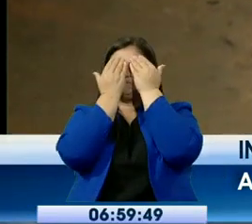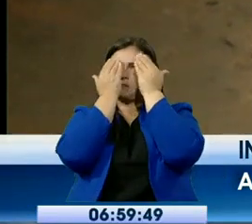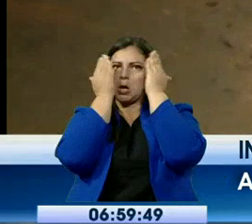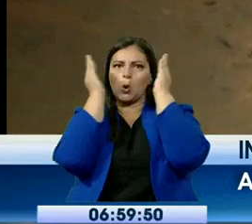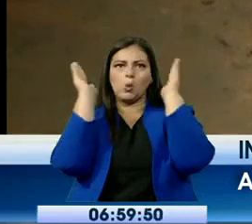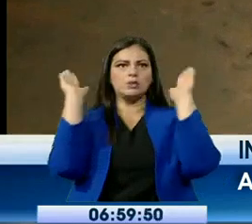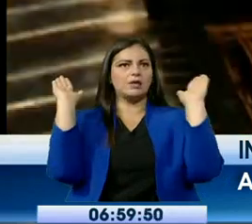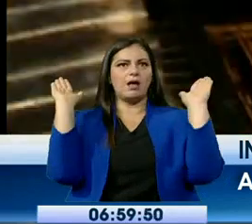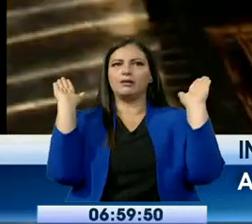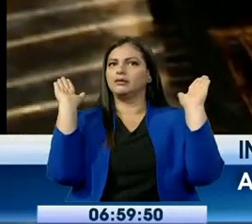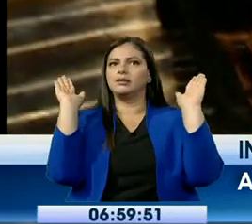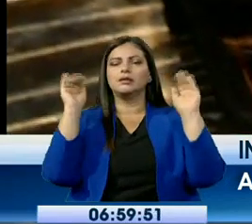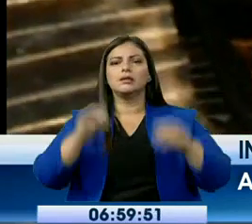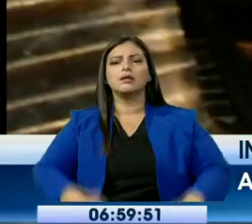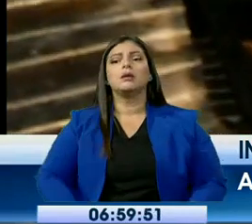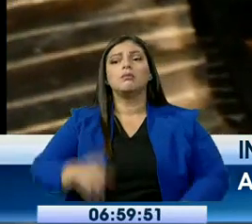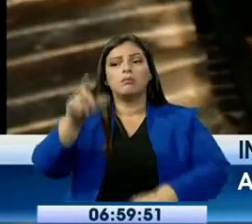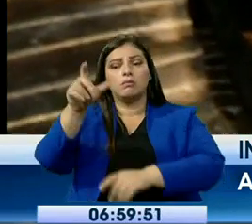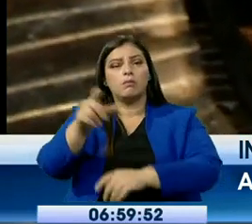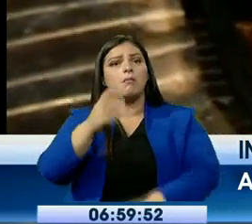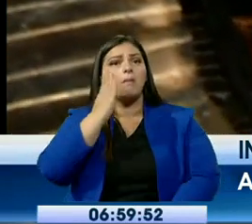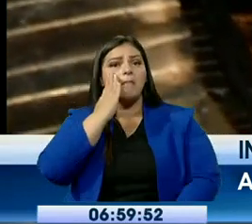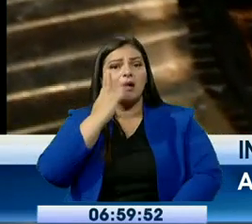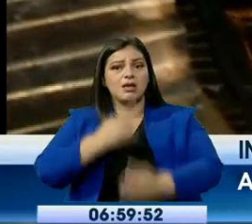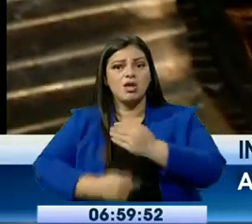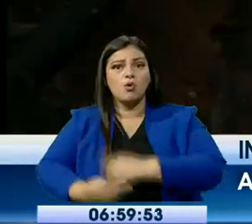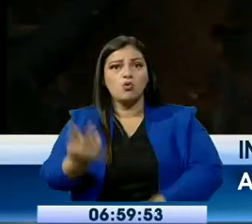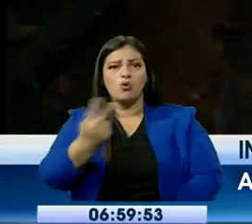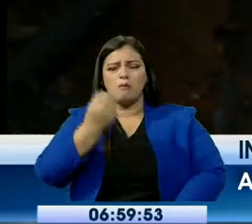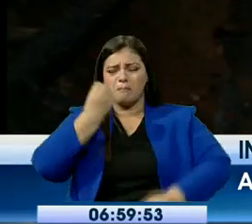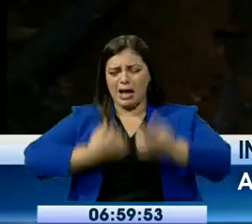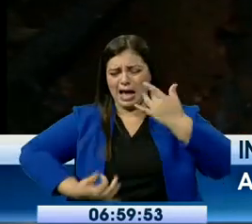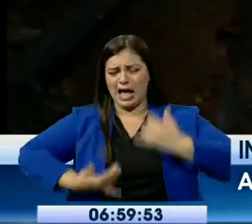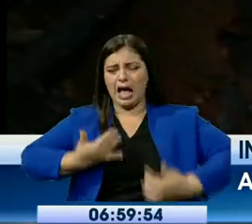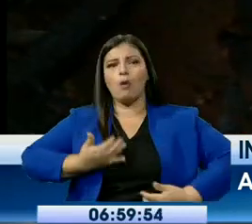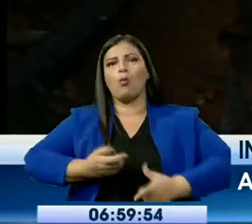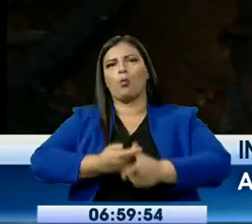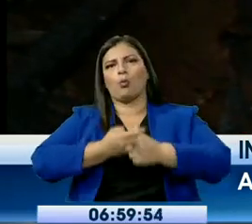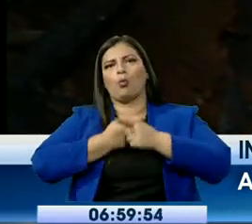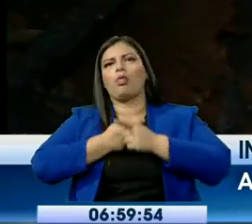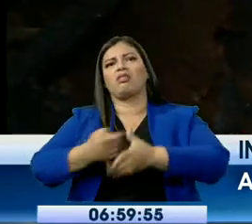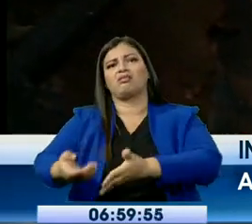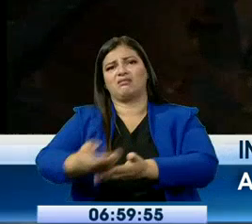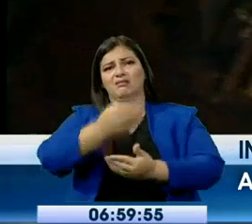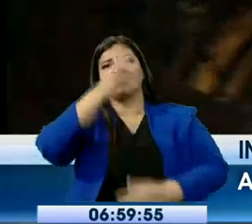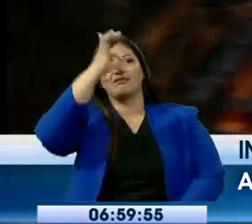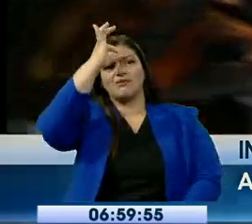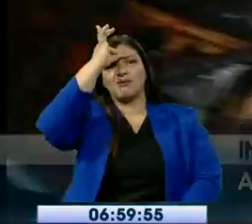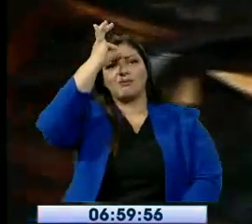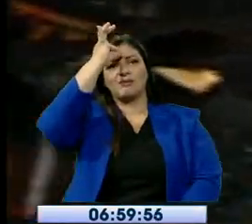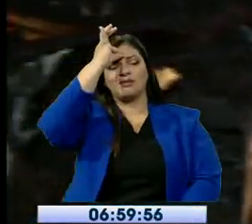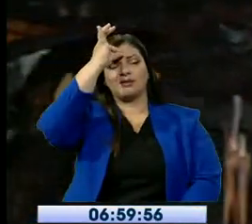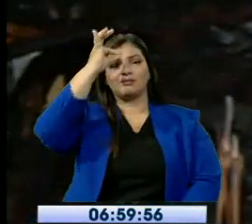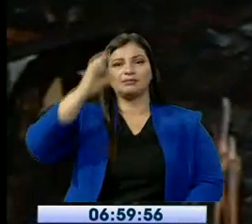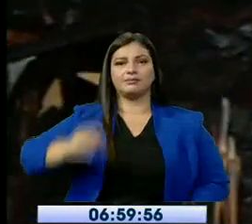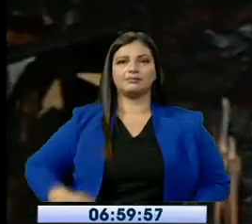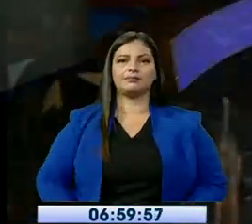pronóstico reservado en diferentes casas de salud. Informó Jorge Salazar.